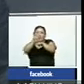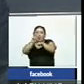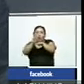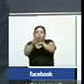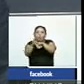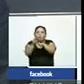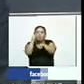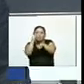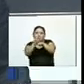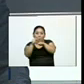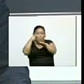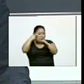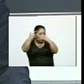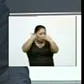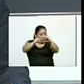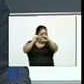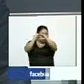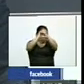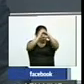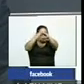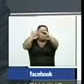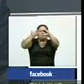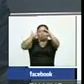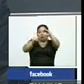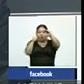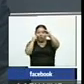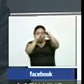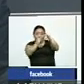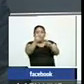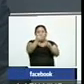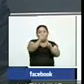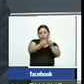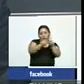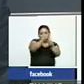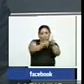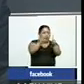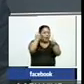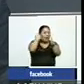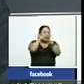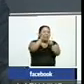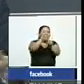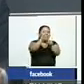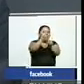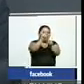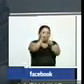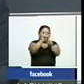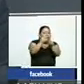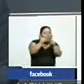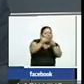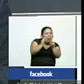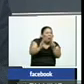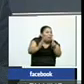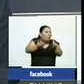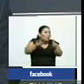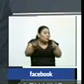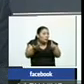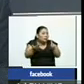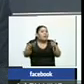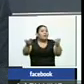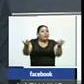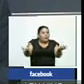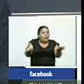quedó grabado en el sistema de videovigilancia. El periodista Ernesto Cordejo nos cuenta más de esta situación que